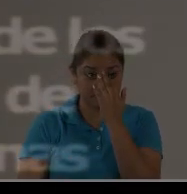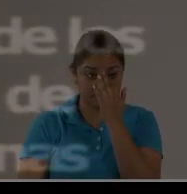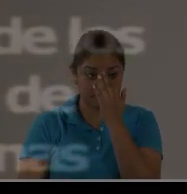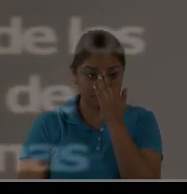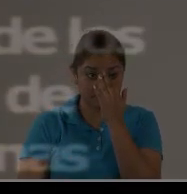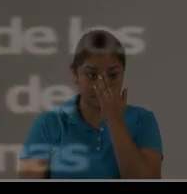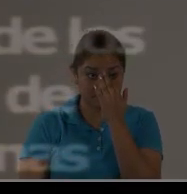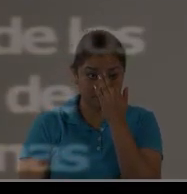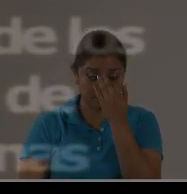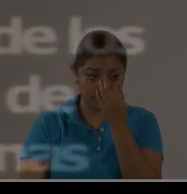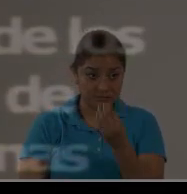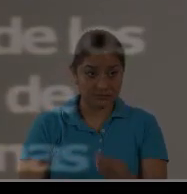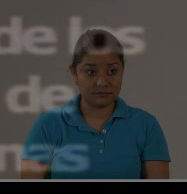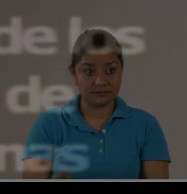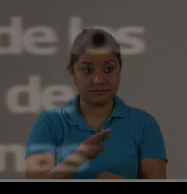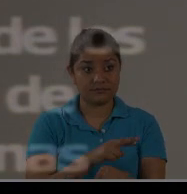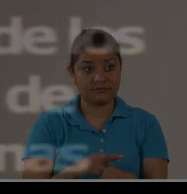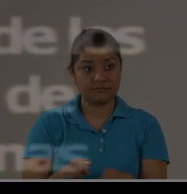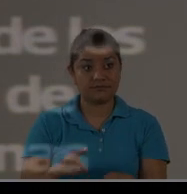raza